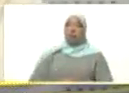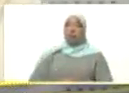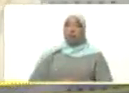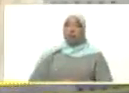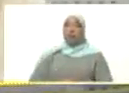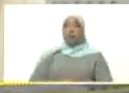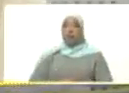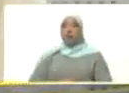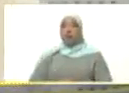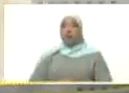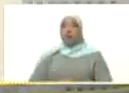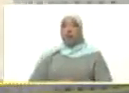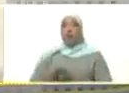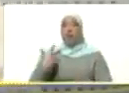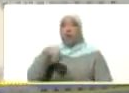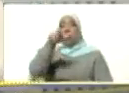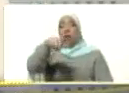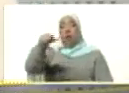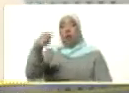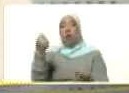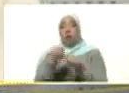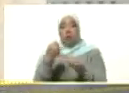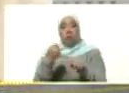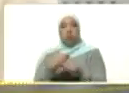Compañero Miguel Mario Díaz Canel,